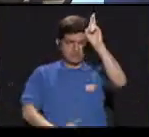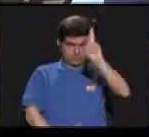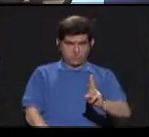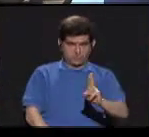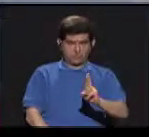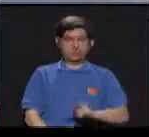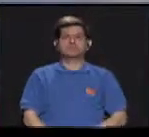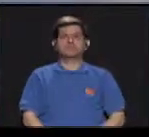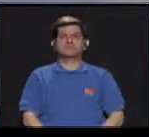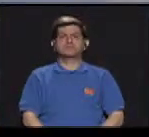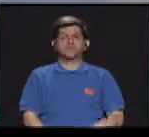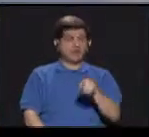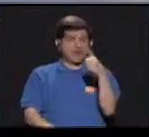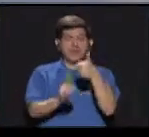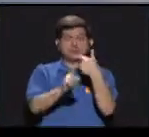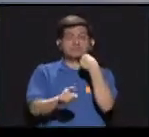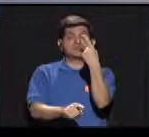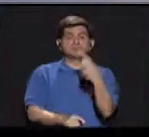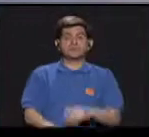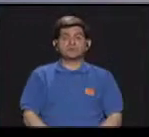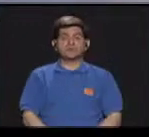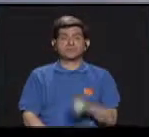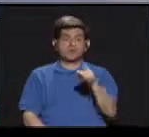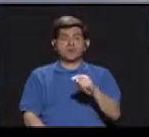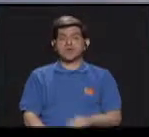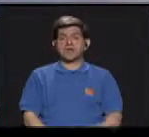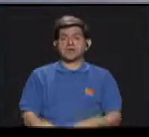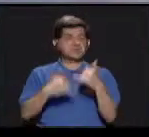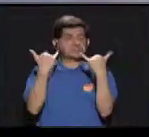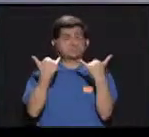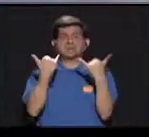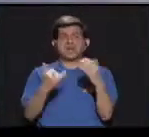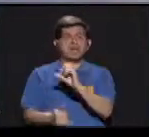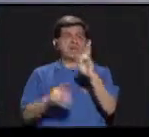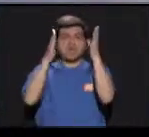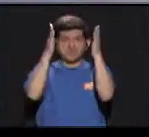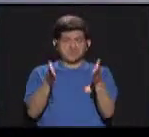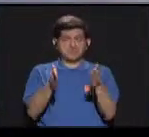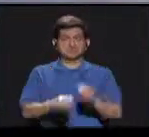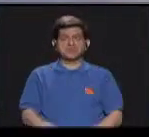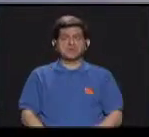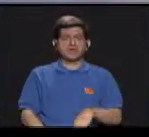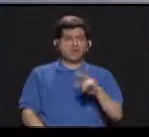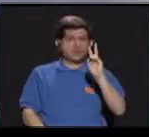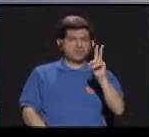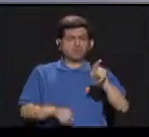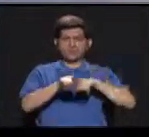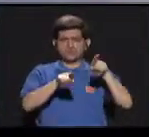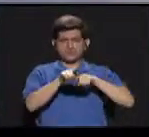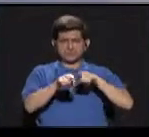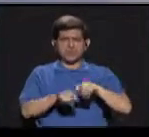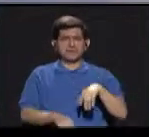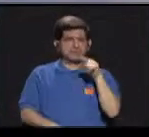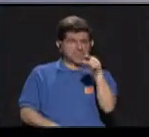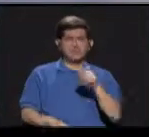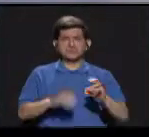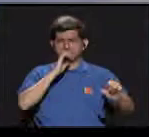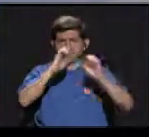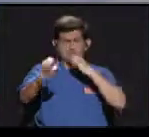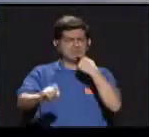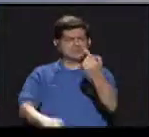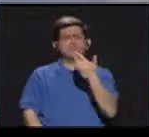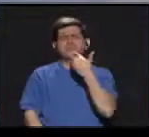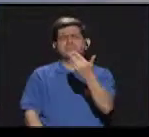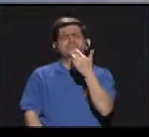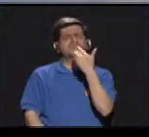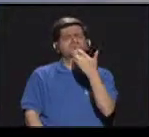sino que, como él mismo lo dijo, era un tico. Él, ahí en esa entrevista con sus otros dos hermanos, Roberto, él habla de lo